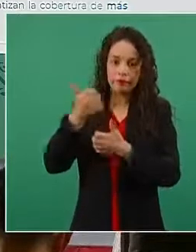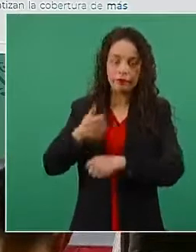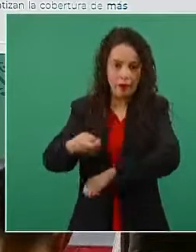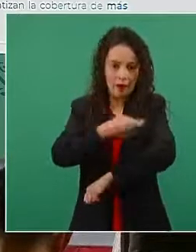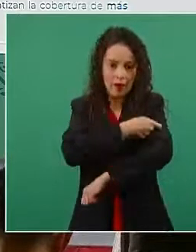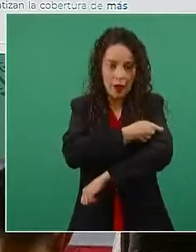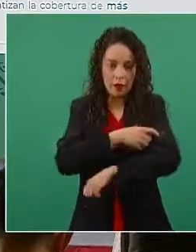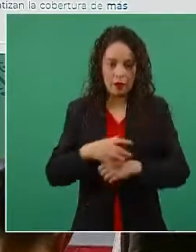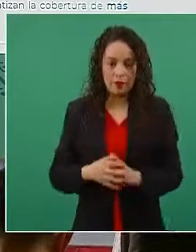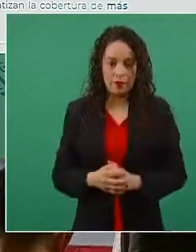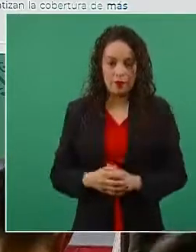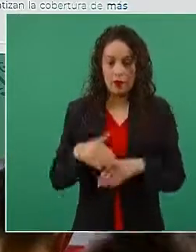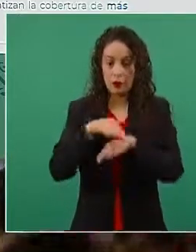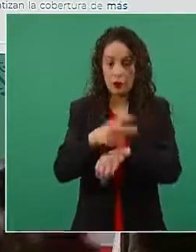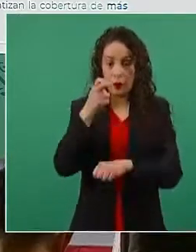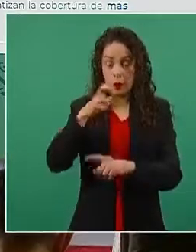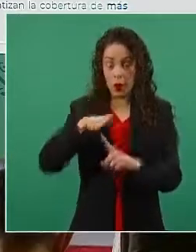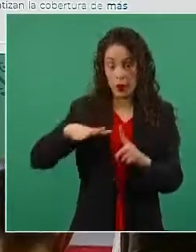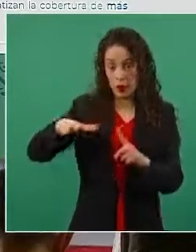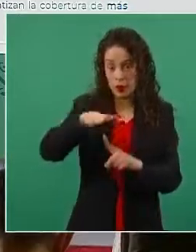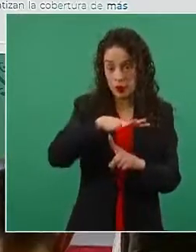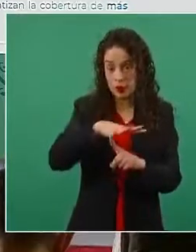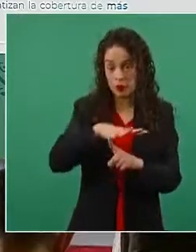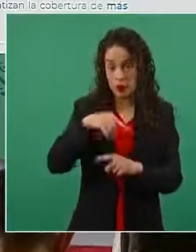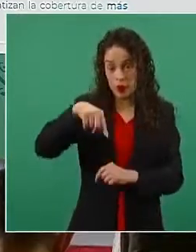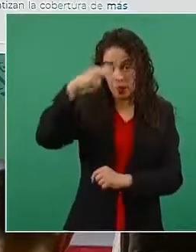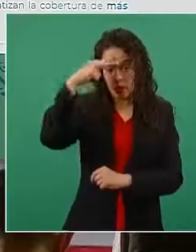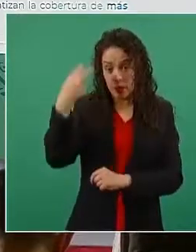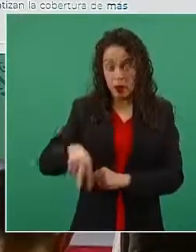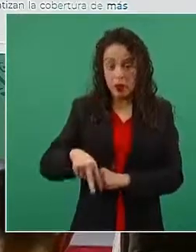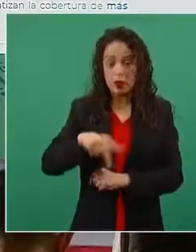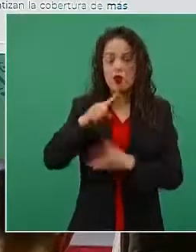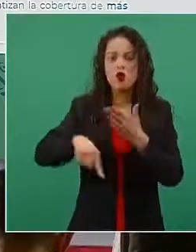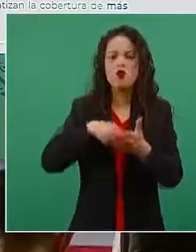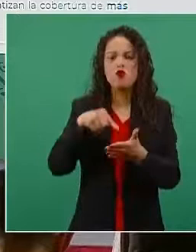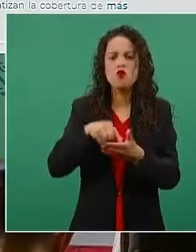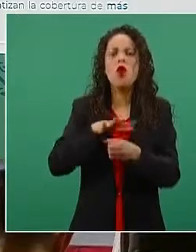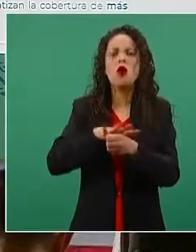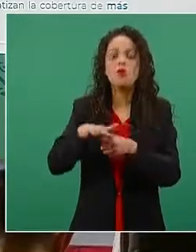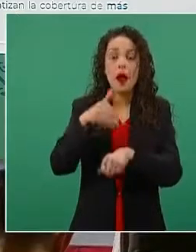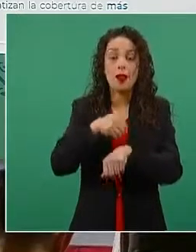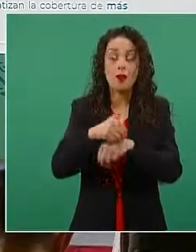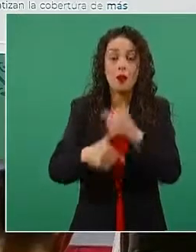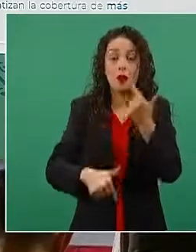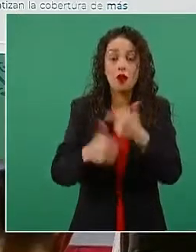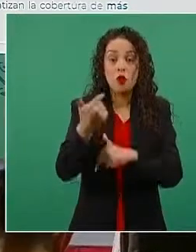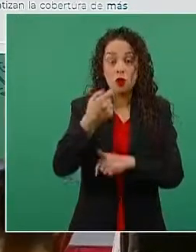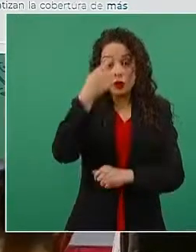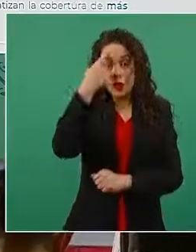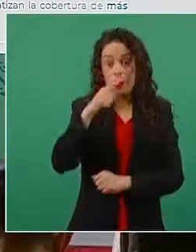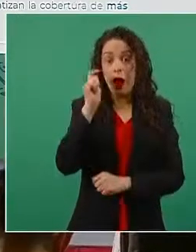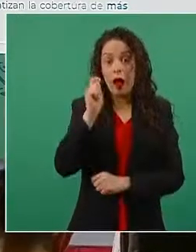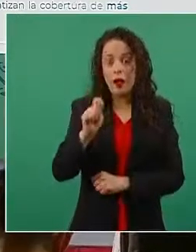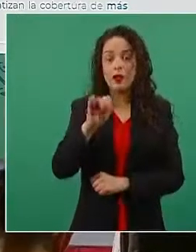ese contexto, México está en el lugar número 12 en cuanto a acceso a